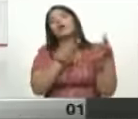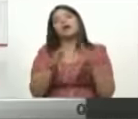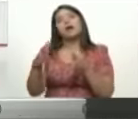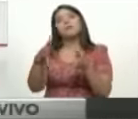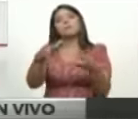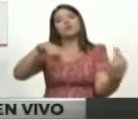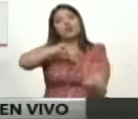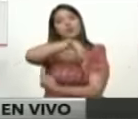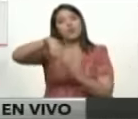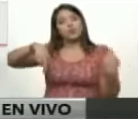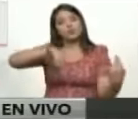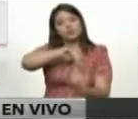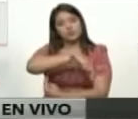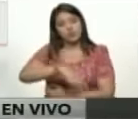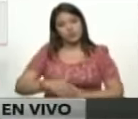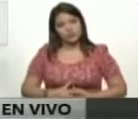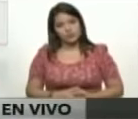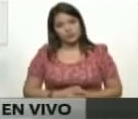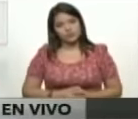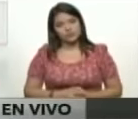la revolución.